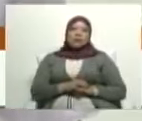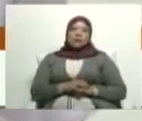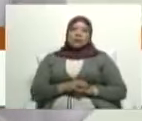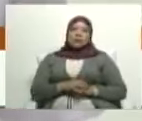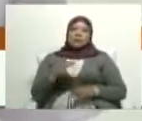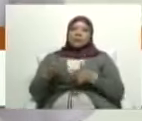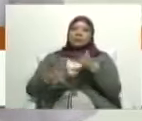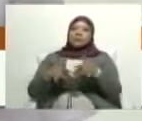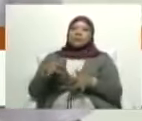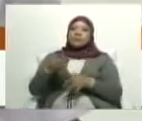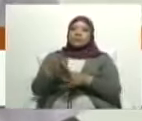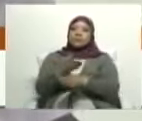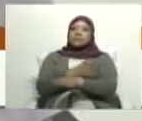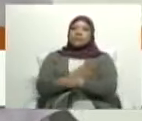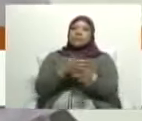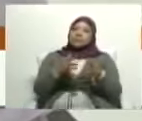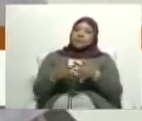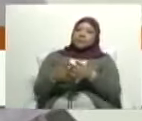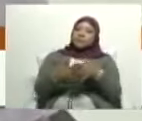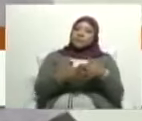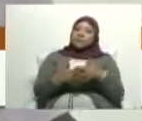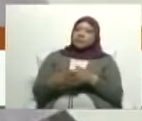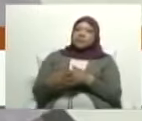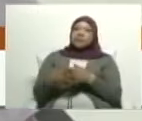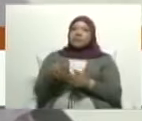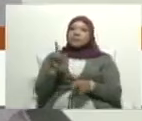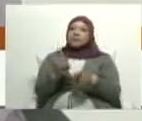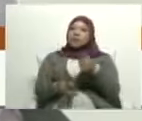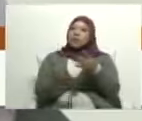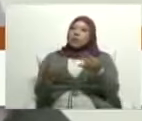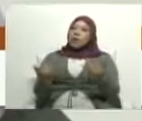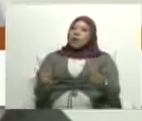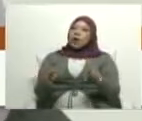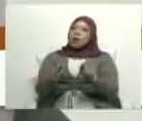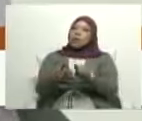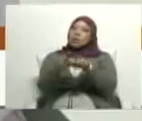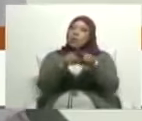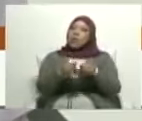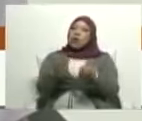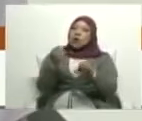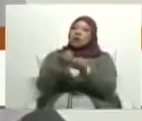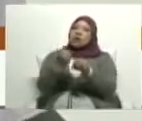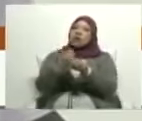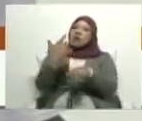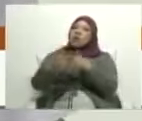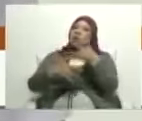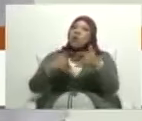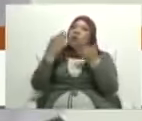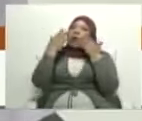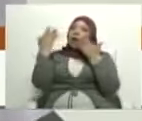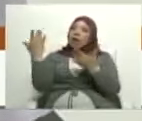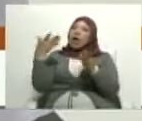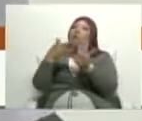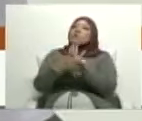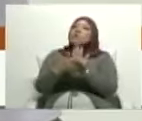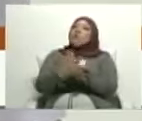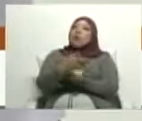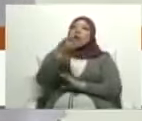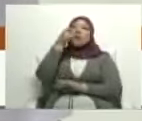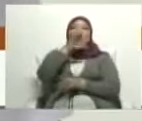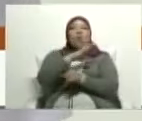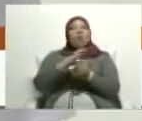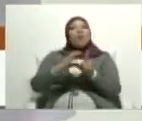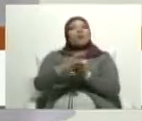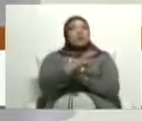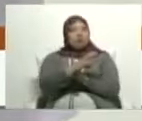nuestra identidad antiimperialista, que de alguna manera es un escudo protector frente a las grandes maquinarias